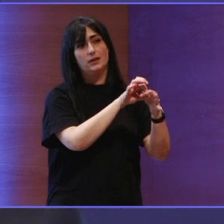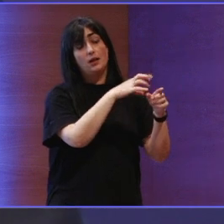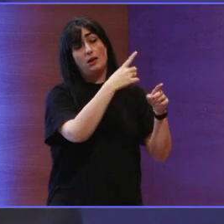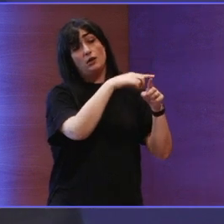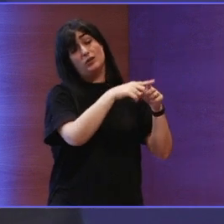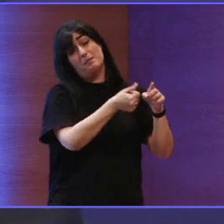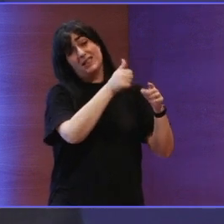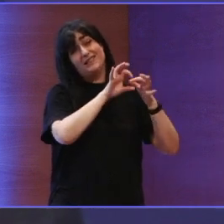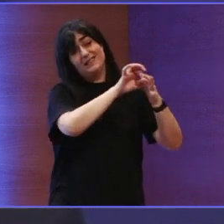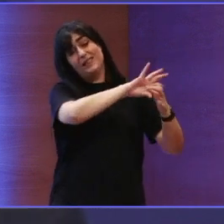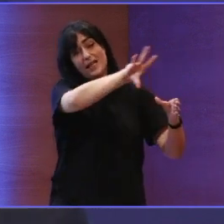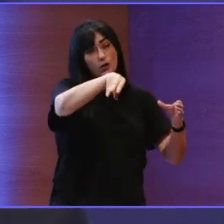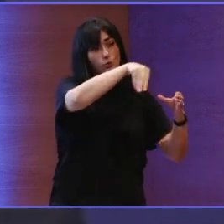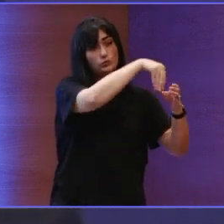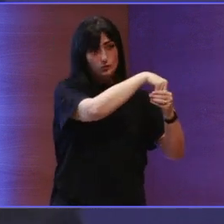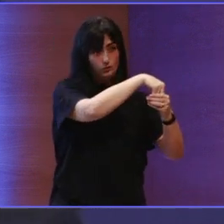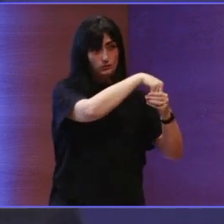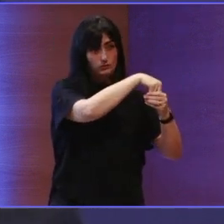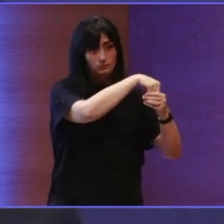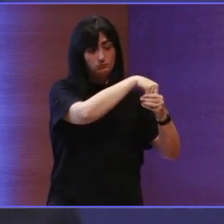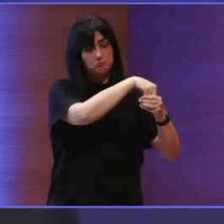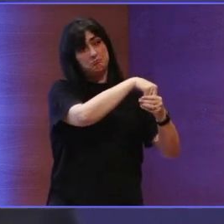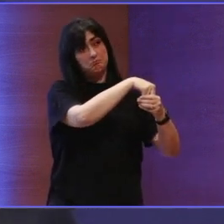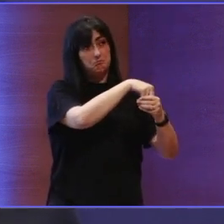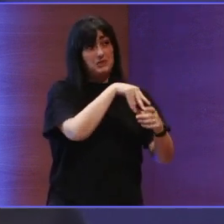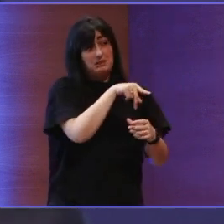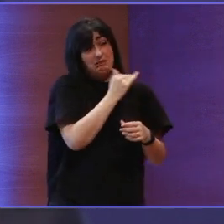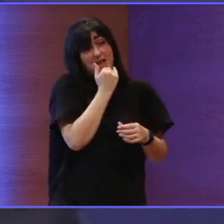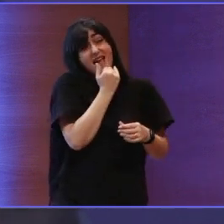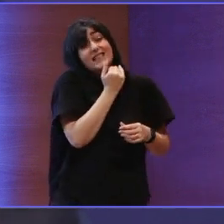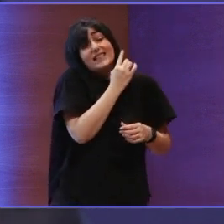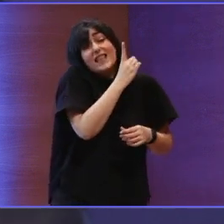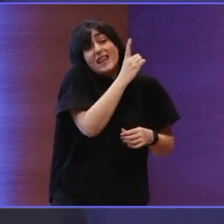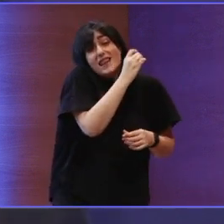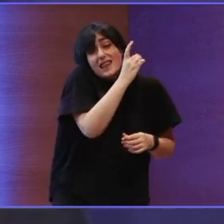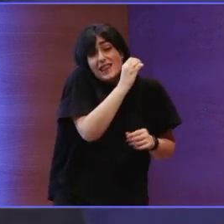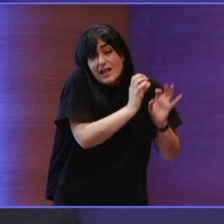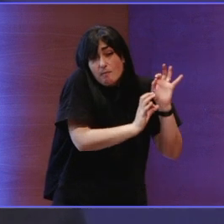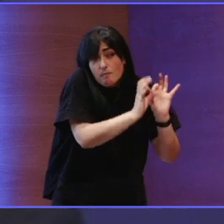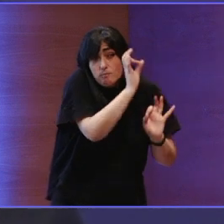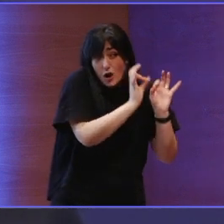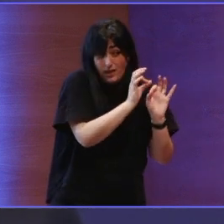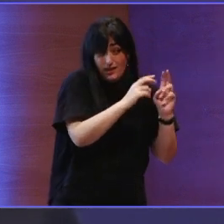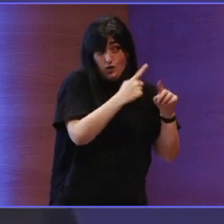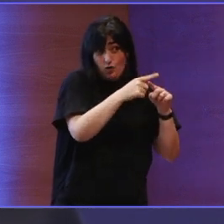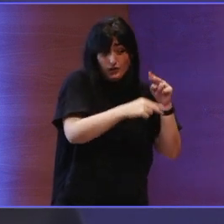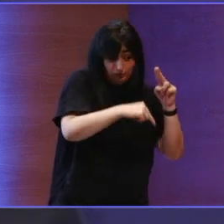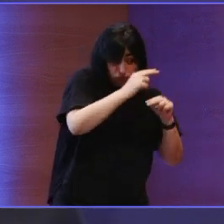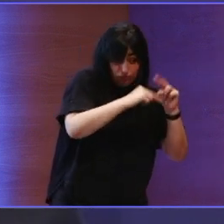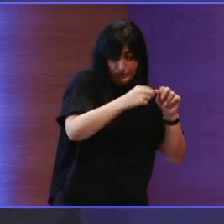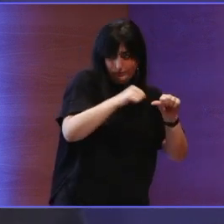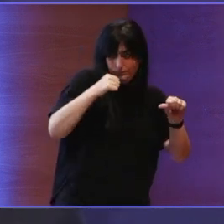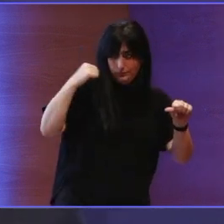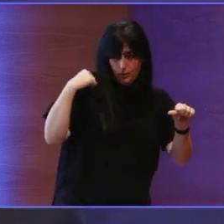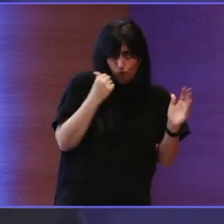vinculados a la inclusión donde pues prácticamente el 100% de lo que se construyó no existía antes era completamente